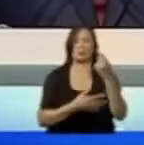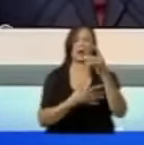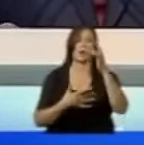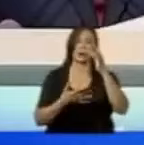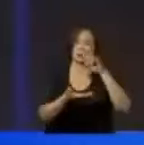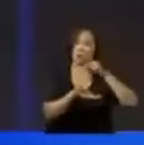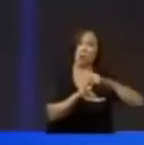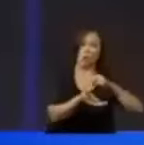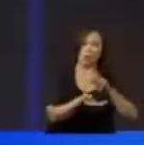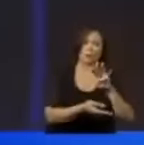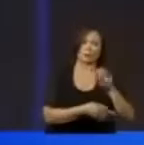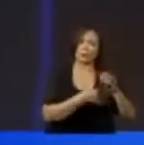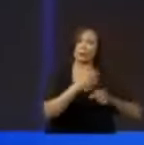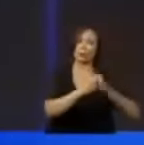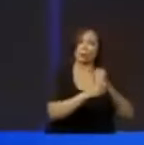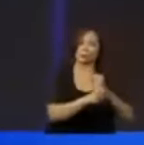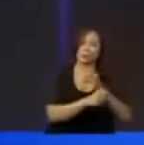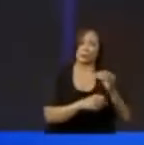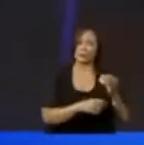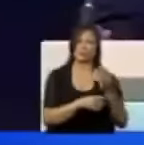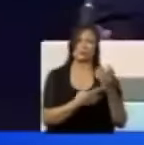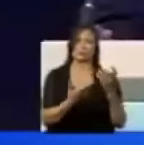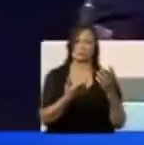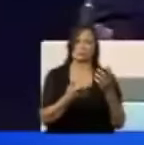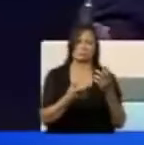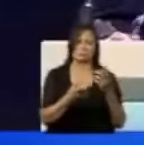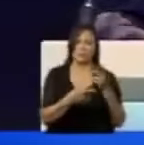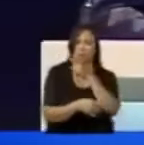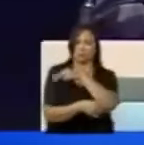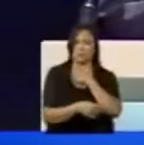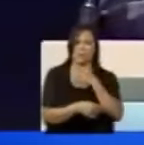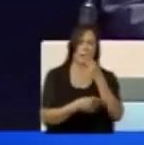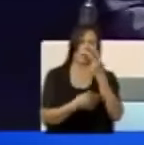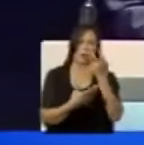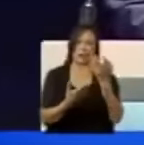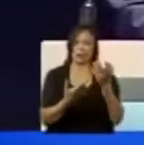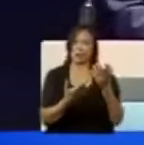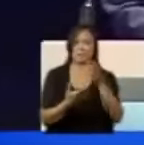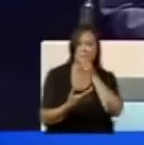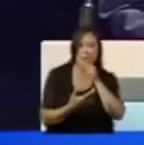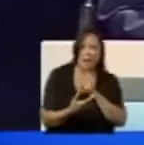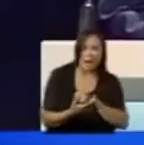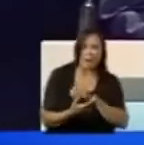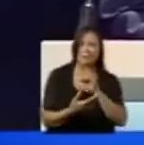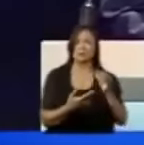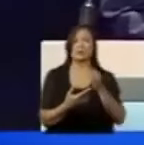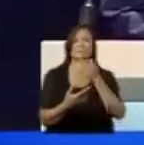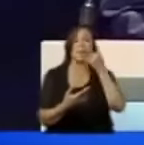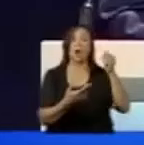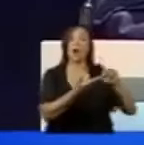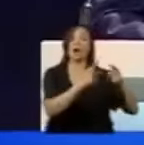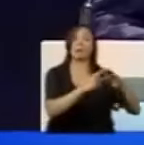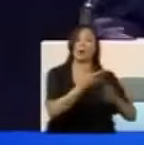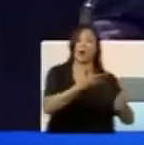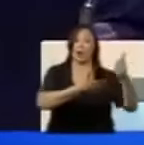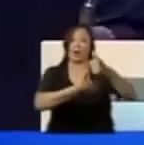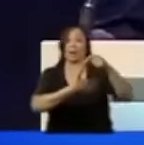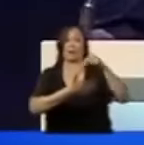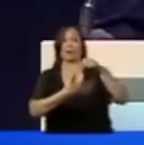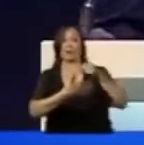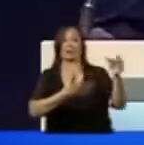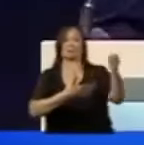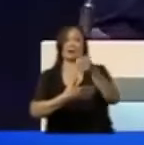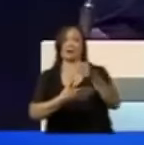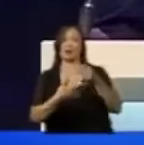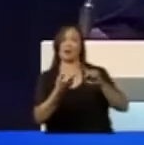una enfermera que tiene 40 años trasnochándose en un hospital y entonces se prefiere privilegiar a alguien que